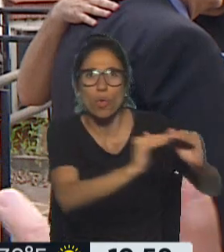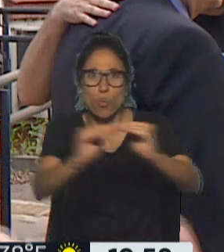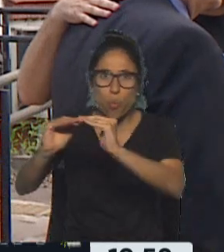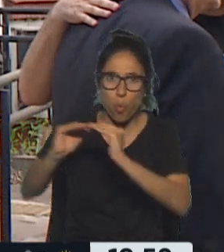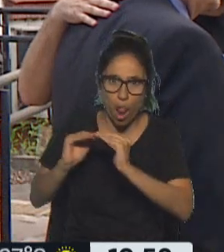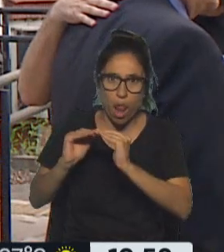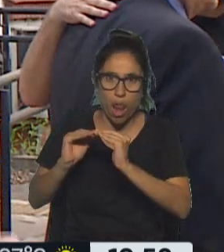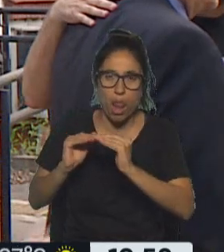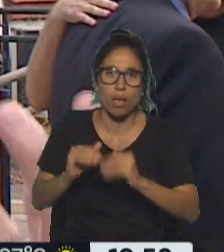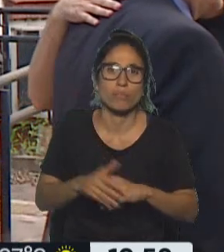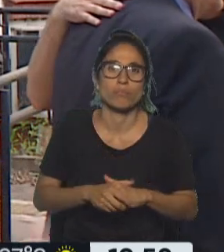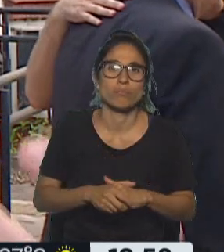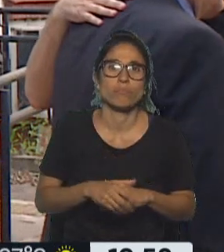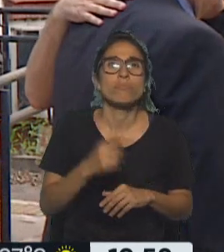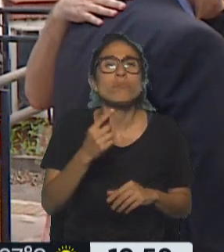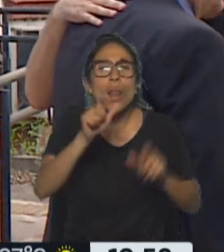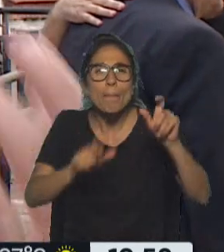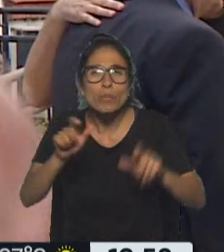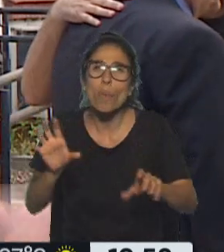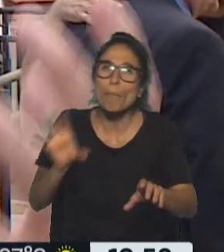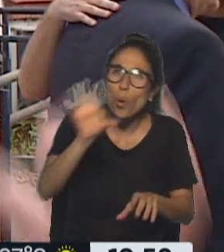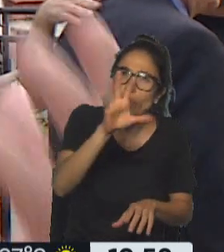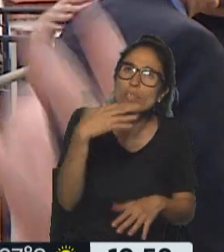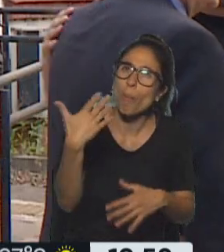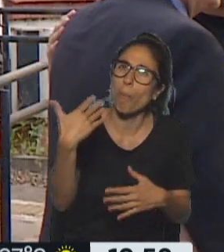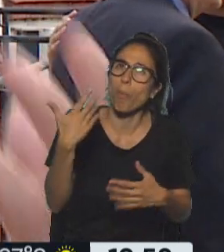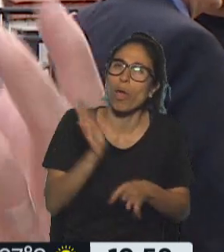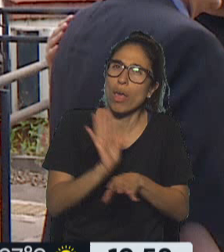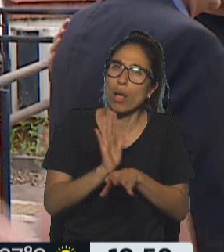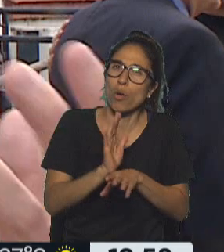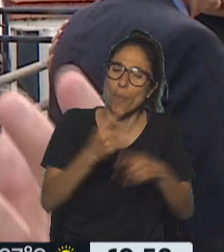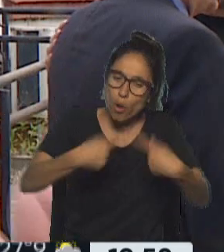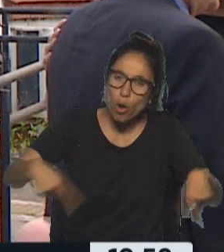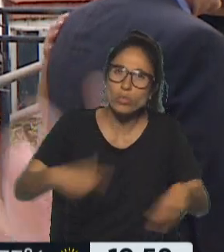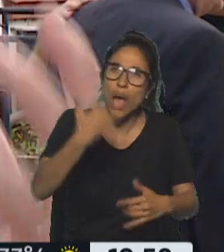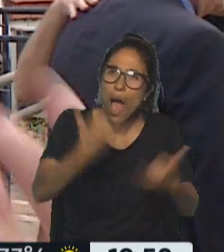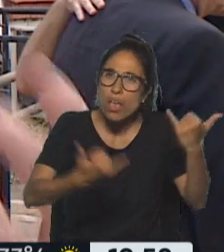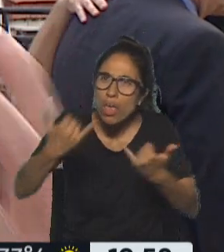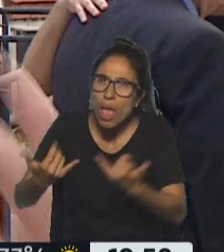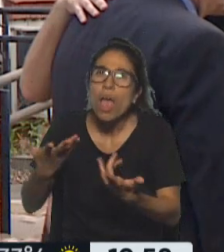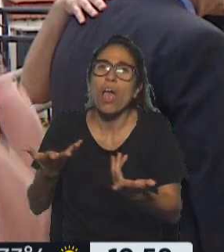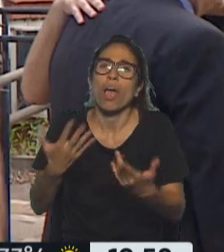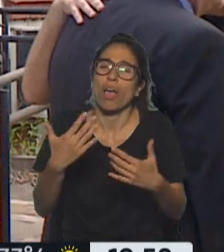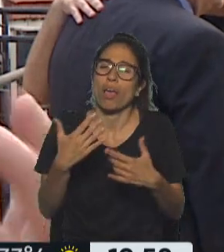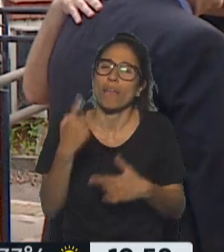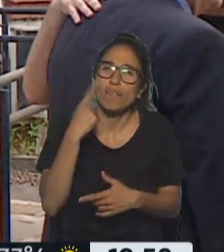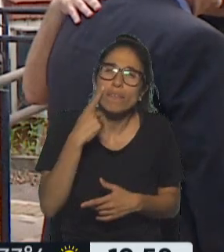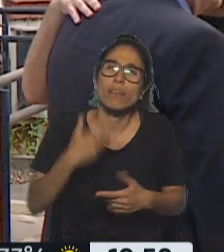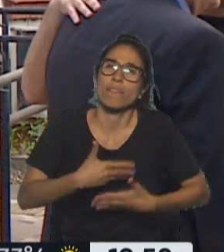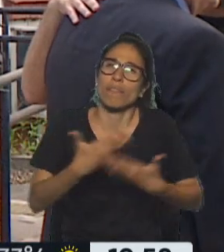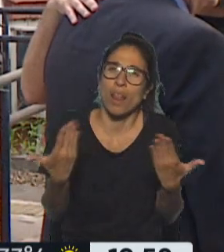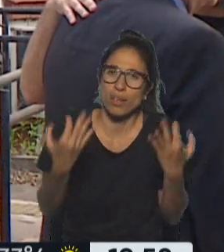en donde nace, que pueda vivir, que pueda ser feliz, y para que pueda vivir en su provincia hacen falta obras de